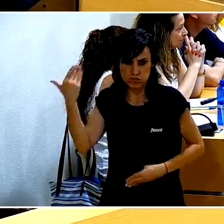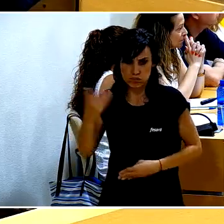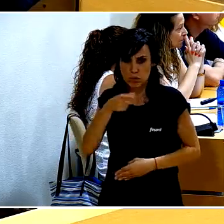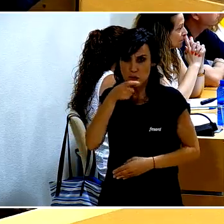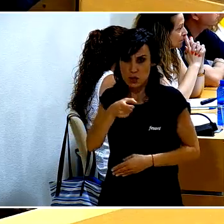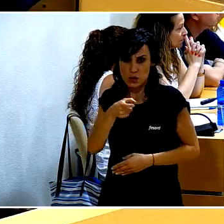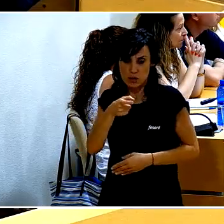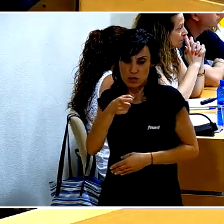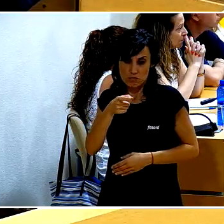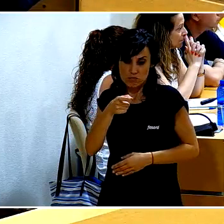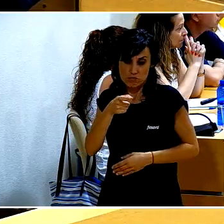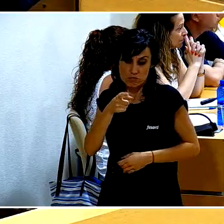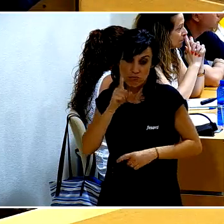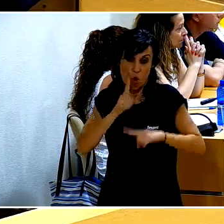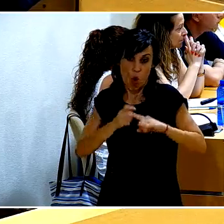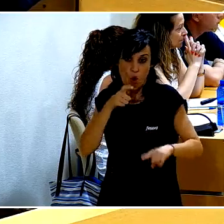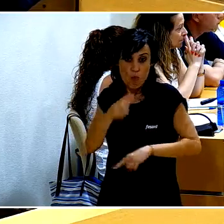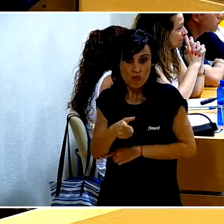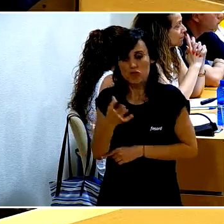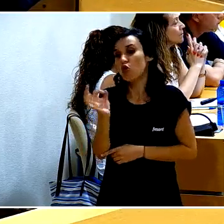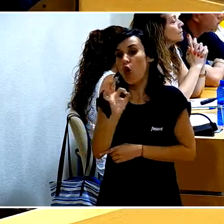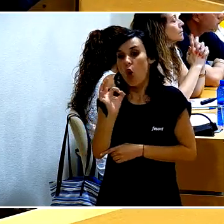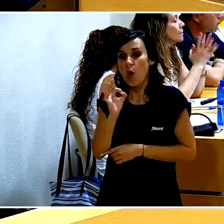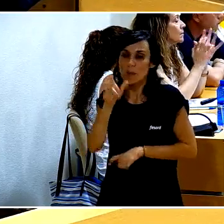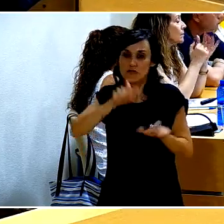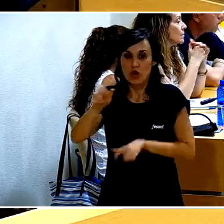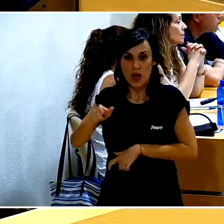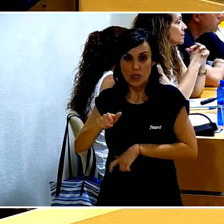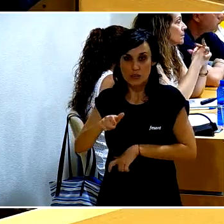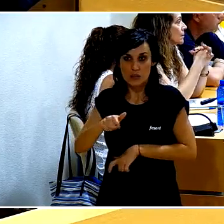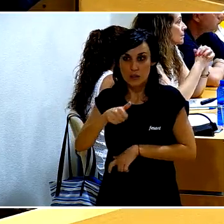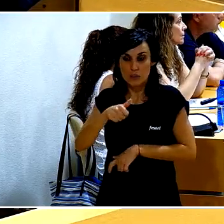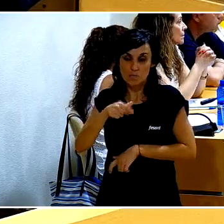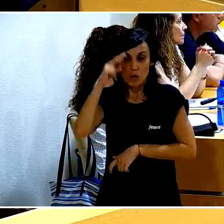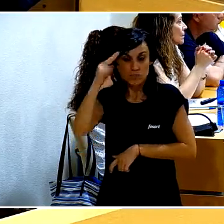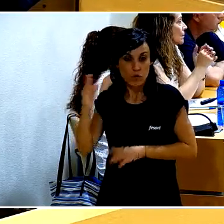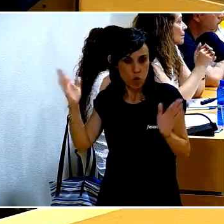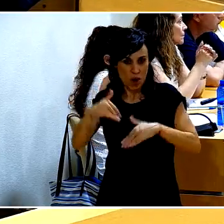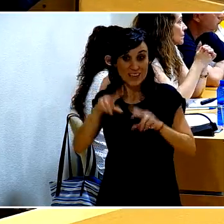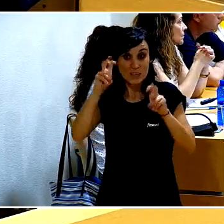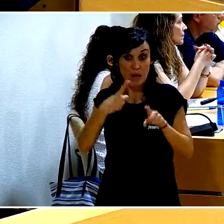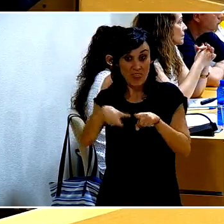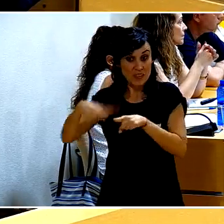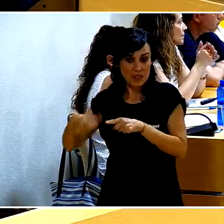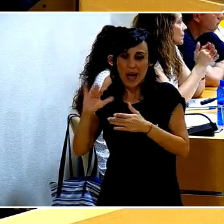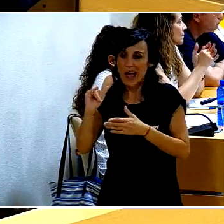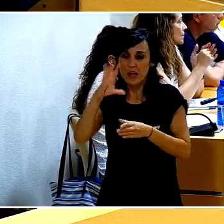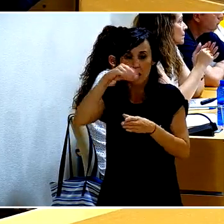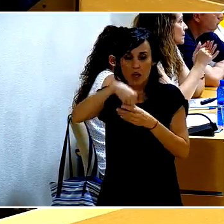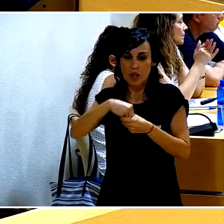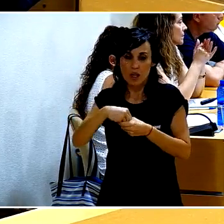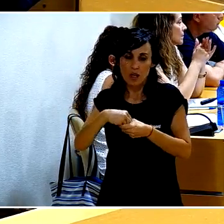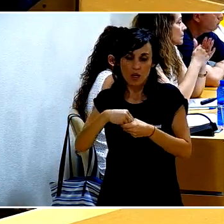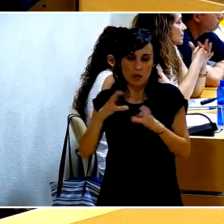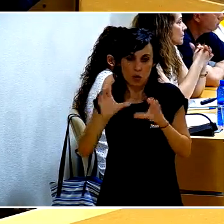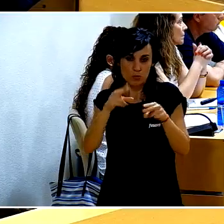homófobos y gente no tolerante con la diversidad lo hay en todos los partidos y en todas las partes. Lo